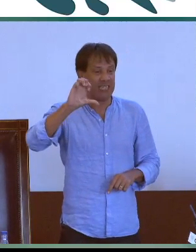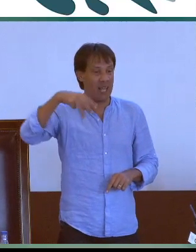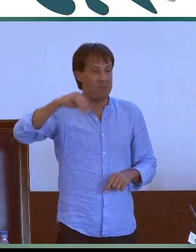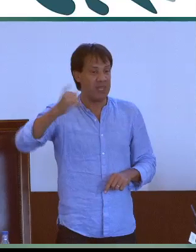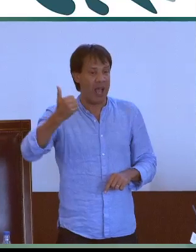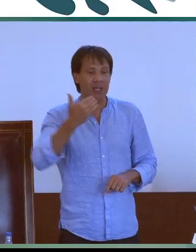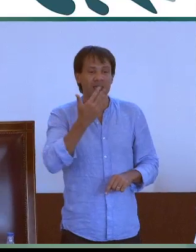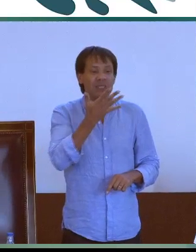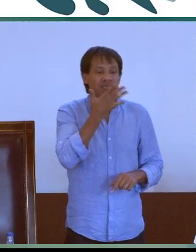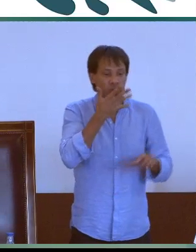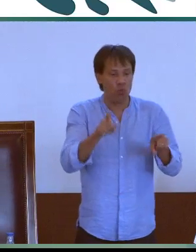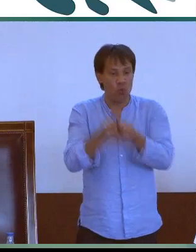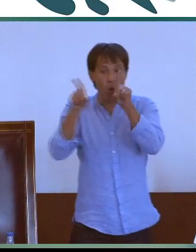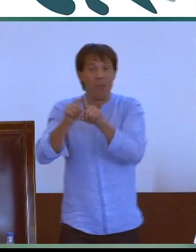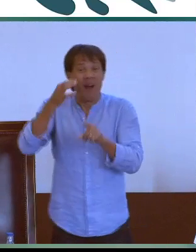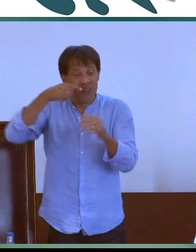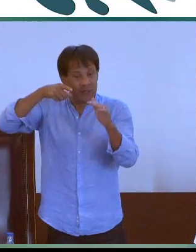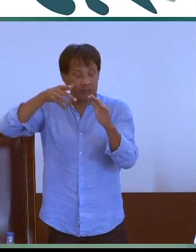veces la polisemia